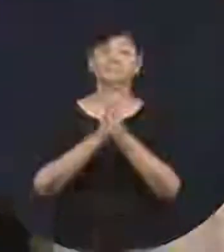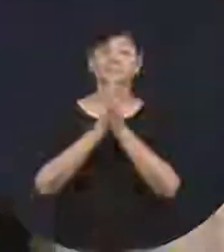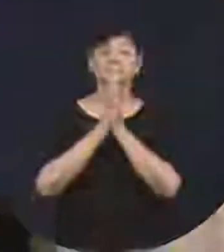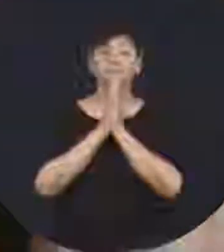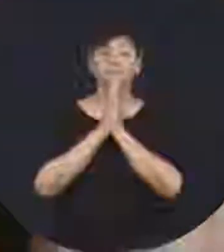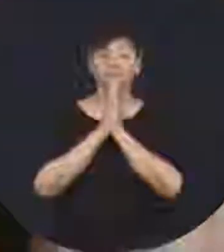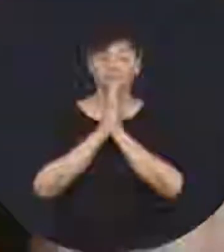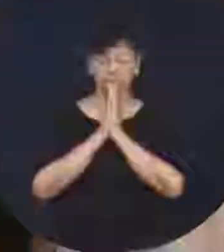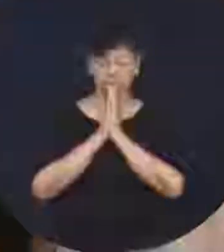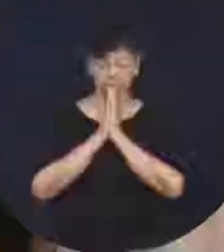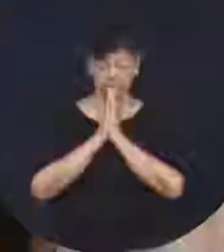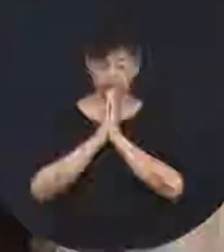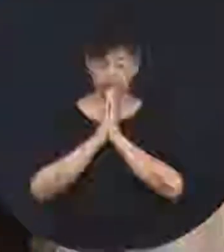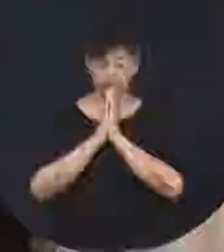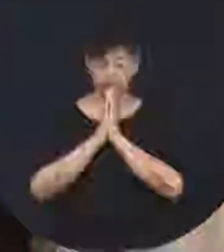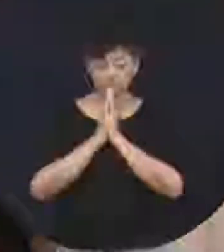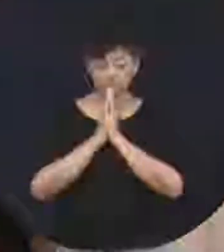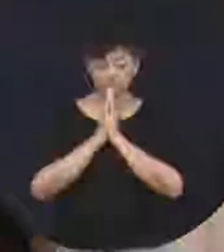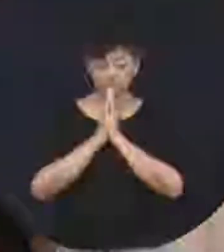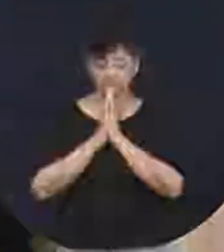Oremos.